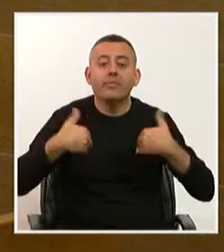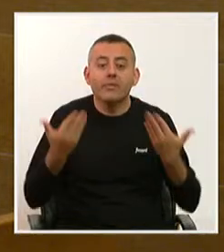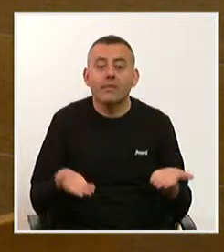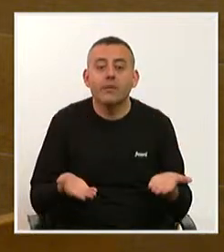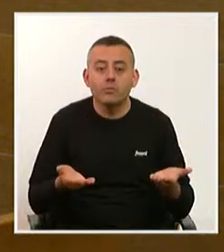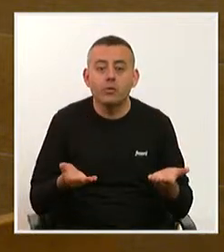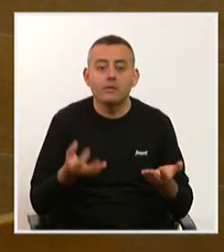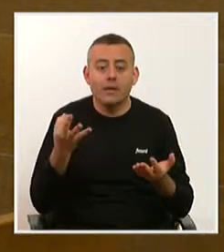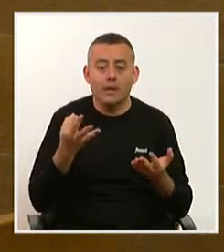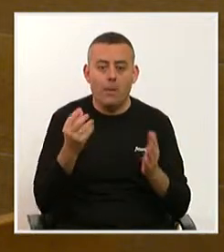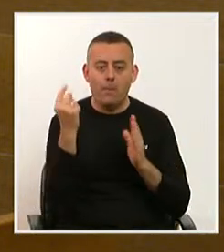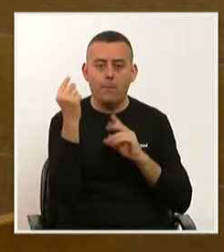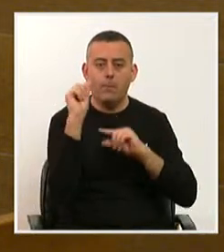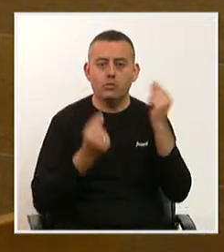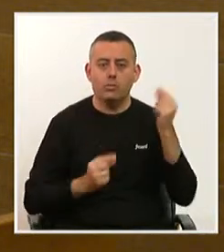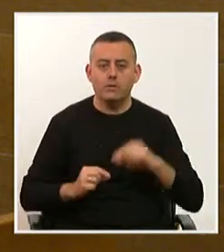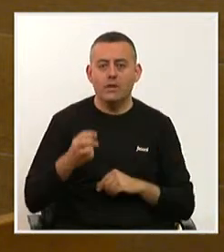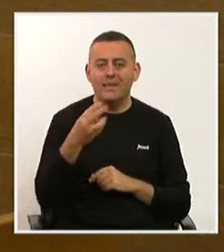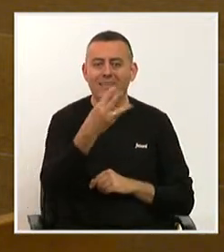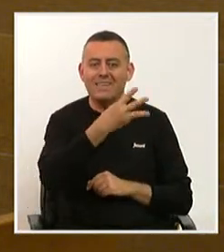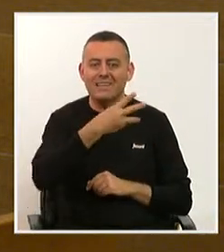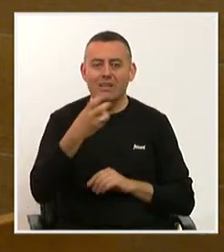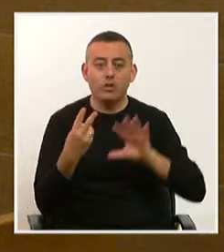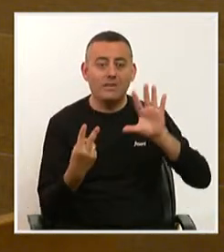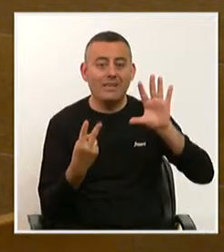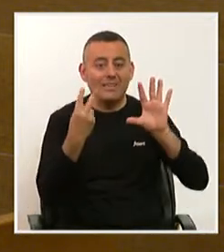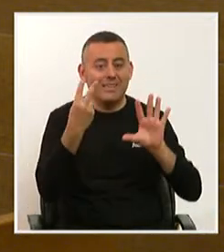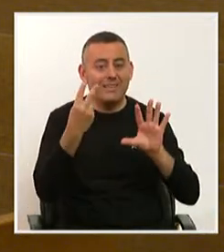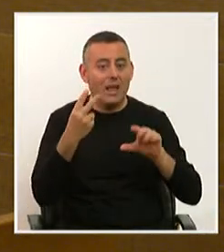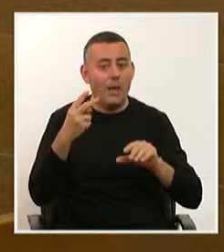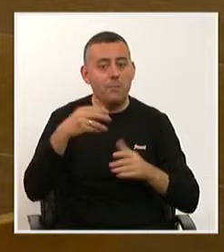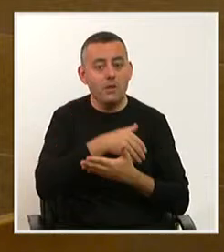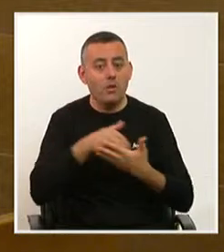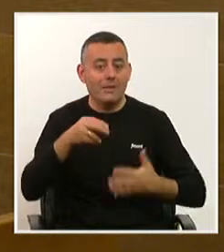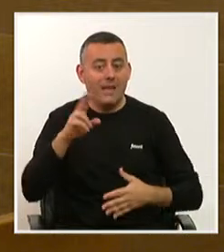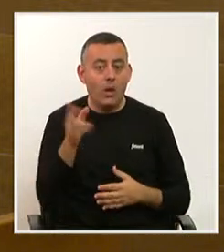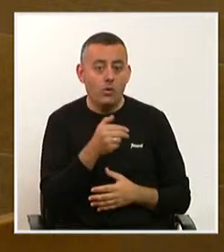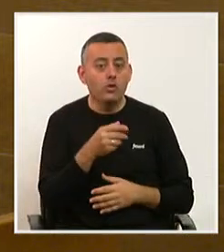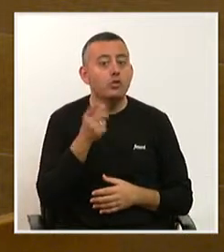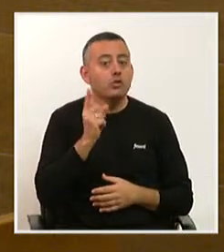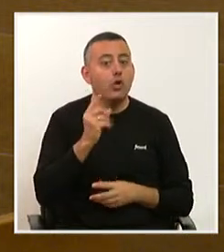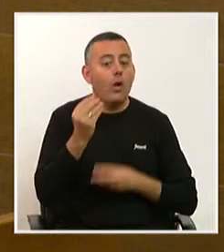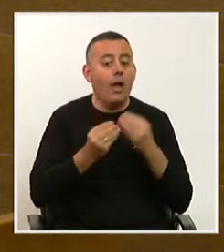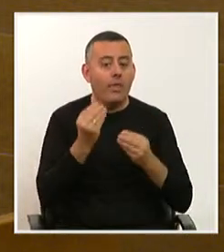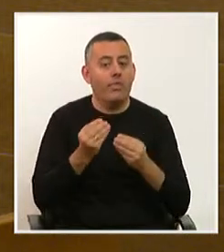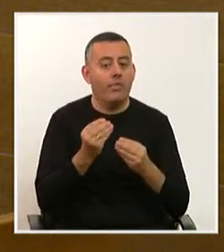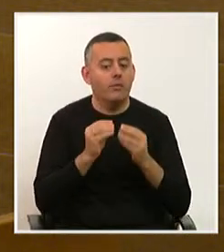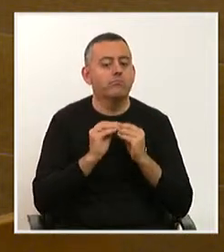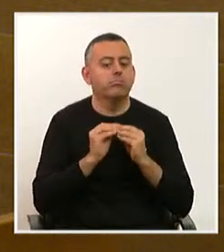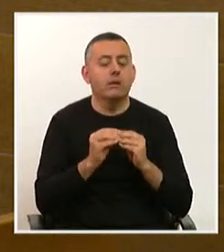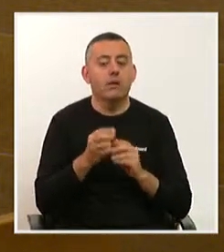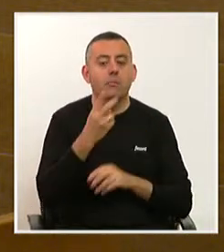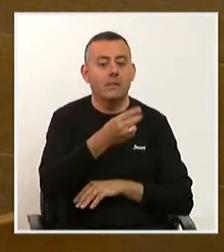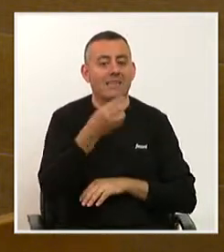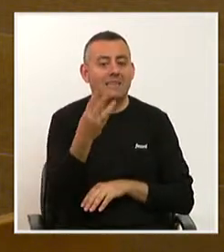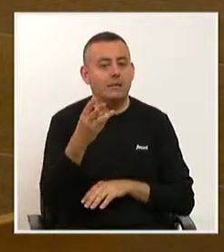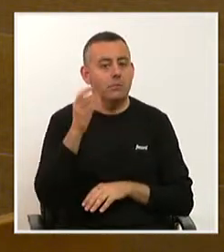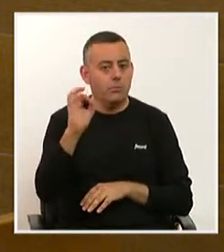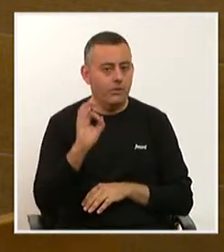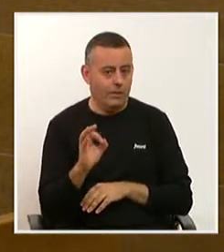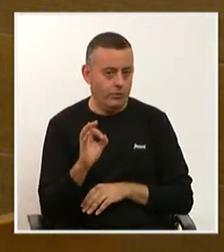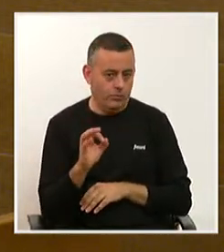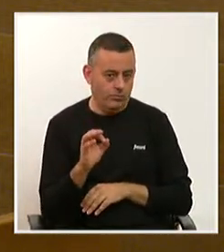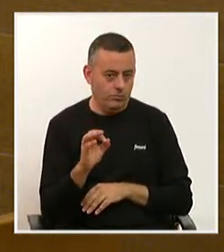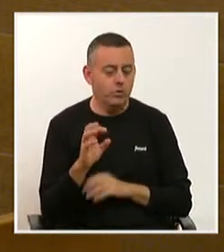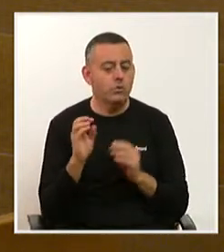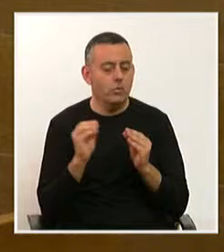por de ejecución de 377 millones de euros siendo sus competencias y gracias a la colaboración y esfuerzo